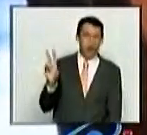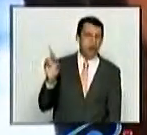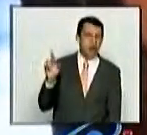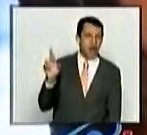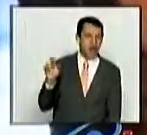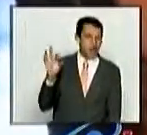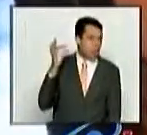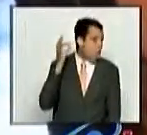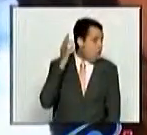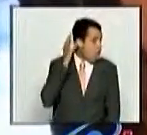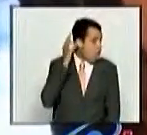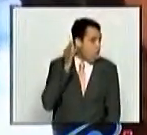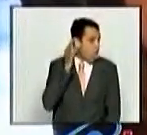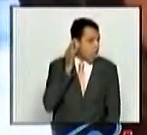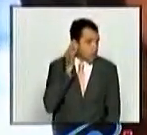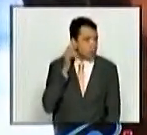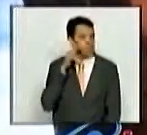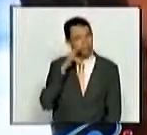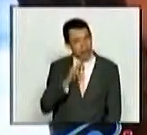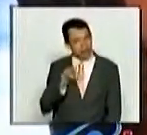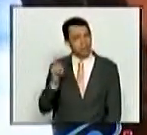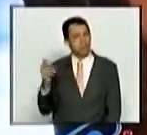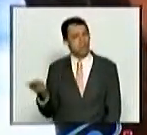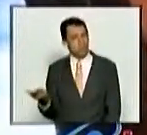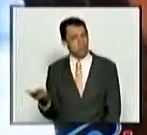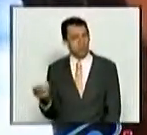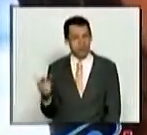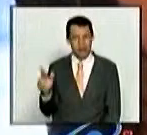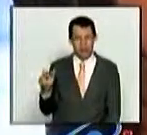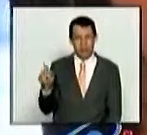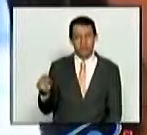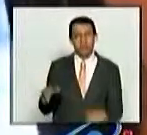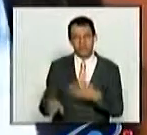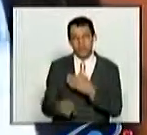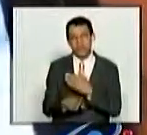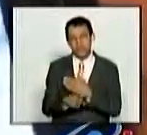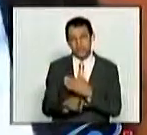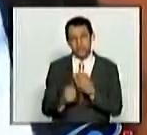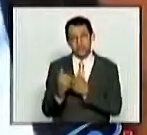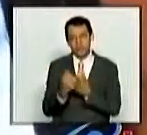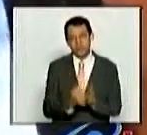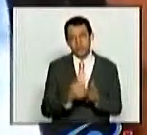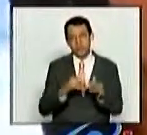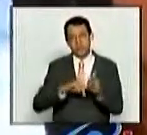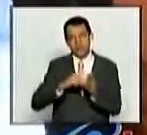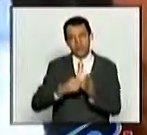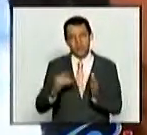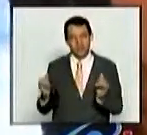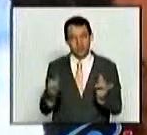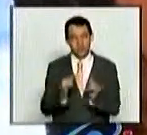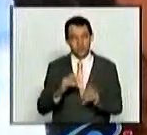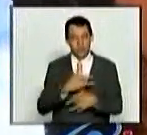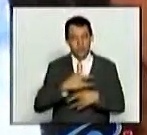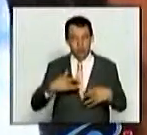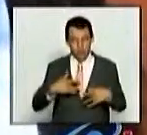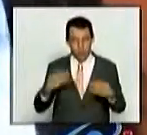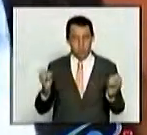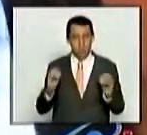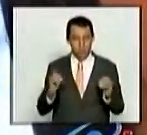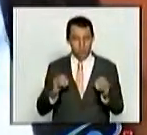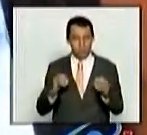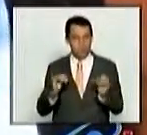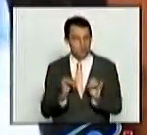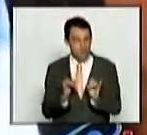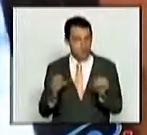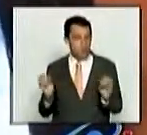oreja. Ahorita vamos a ver la similitud. En este caso con José vamos a trabajar ese manejo de dolor lumbal, pero desde la auriculoterapia podemos manejar el control de